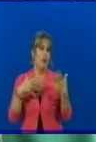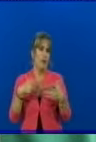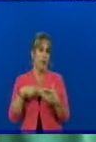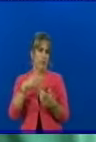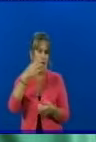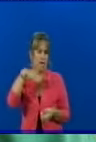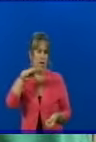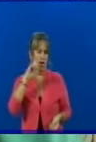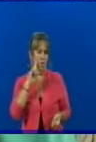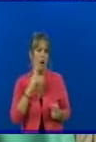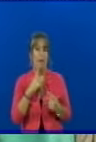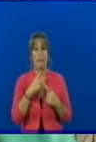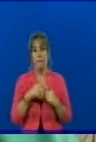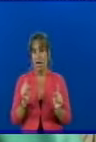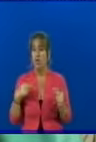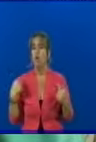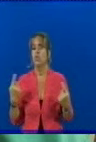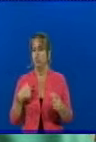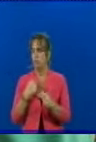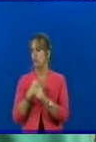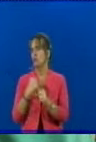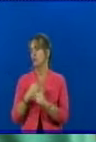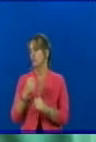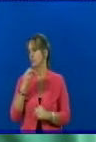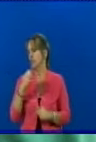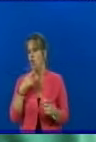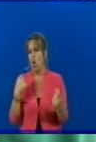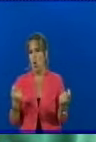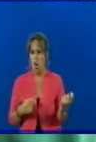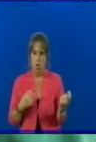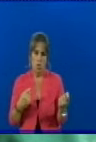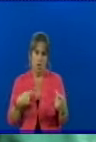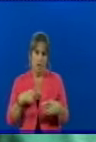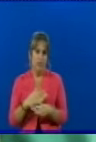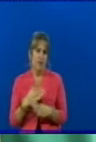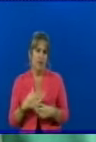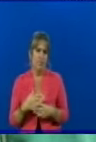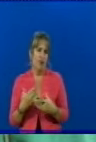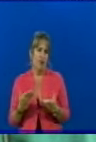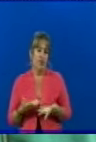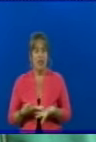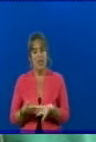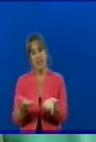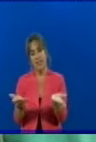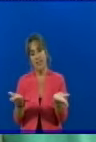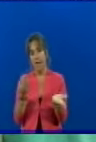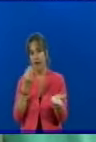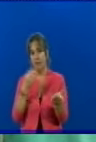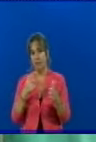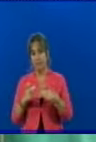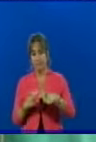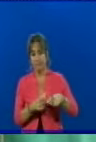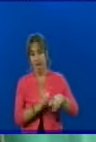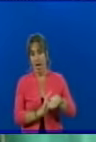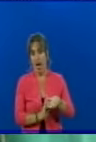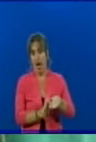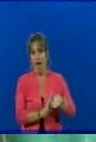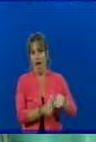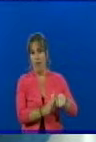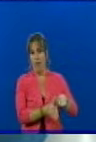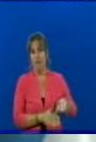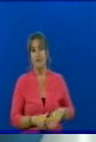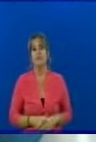Pero no obstante eso, nosotros estamos trabajando y luchando para que Santiago de Cuba le llegue lo necesario de la